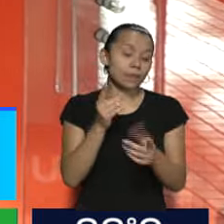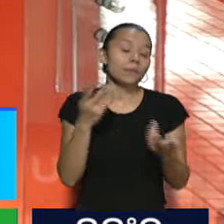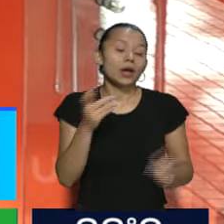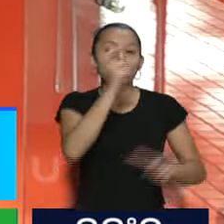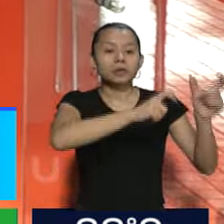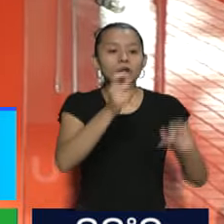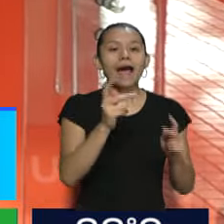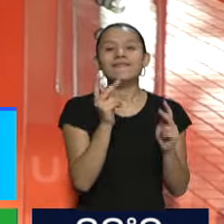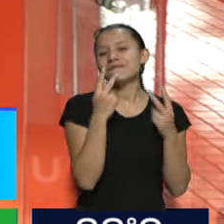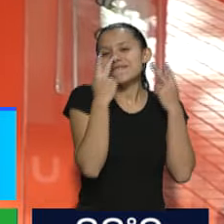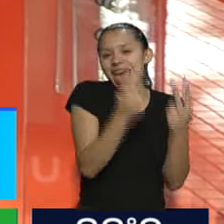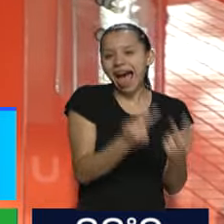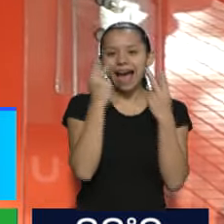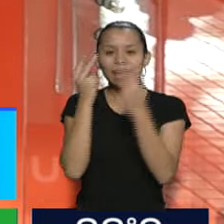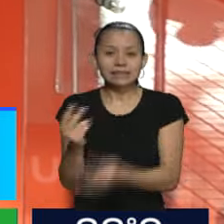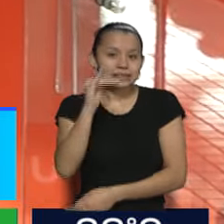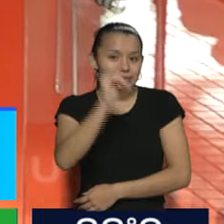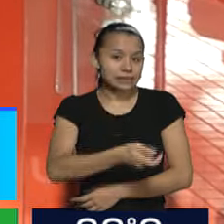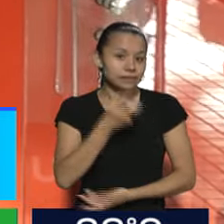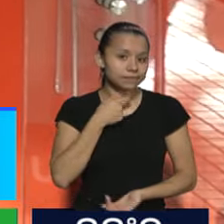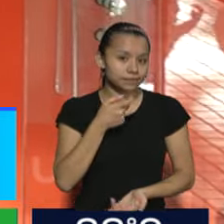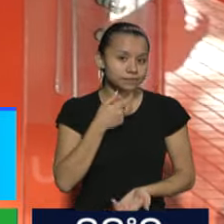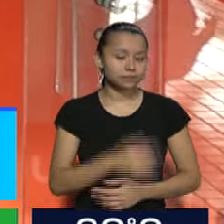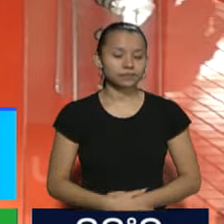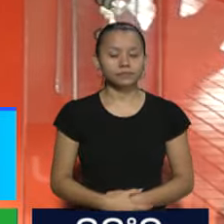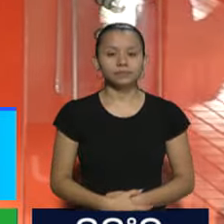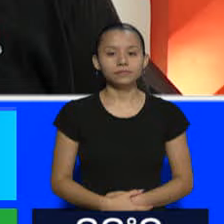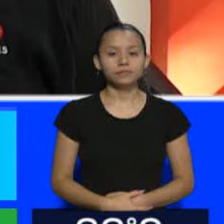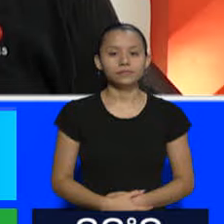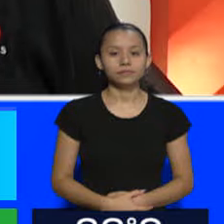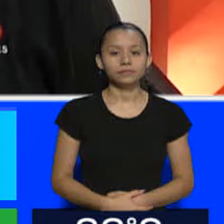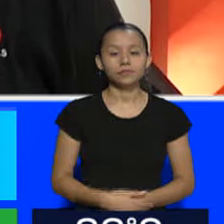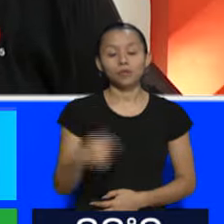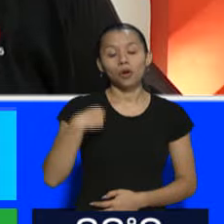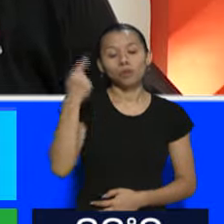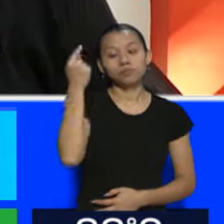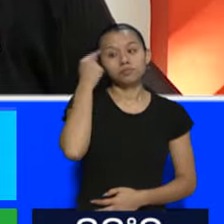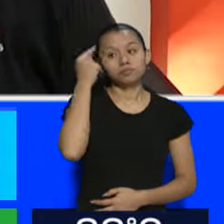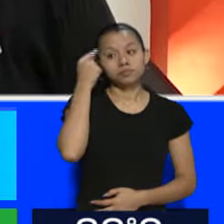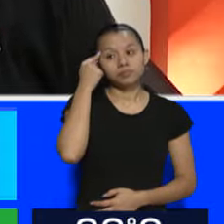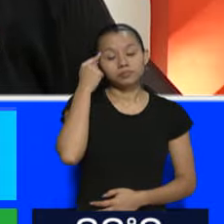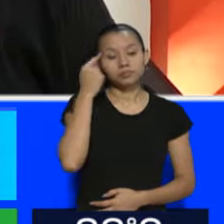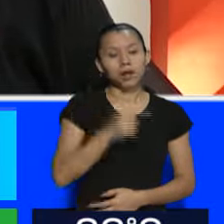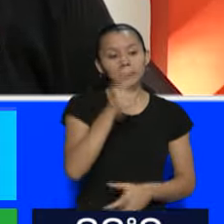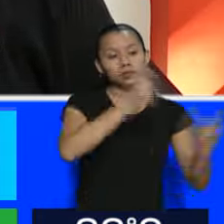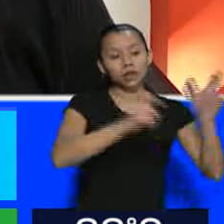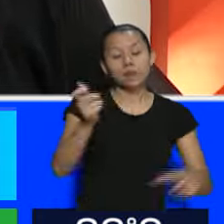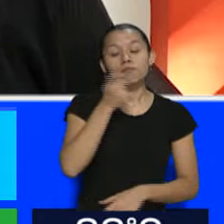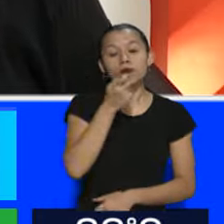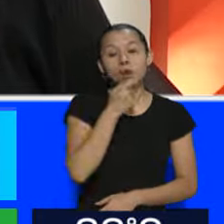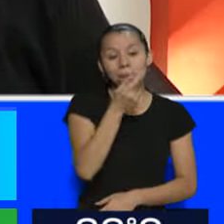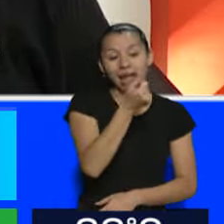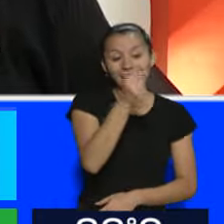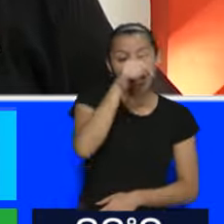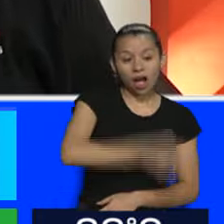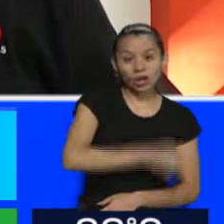lo que es, yo creo que la gran mayoría tiene un pensamiento que si tiene la plata ahora, decide